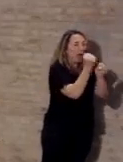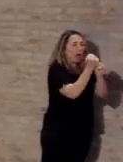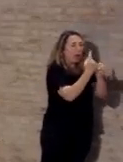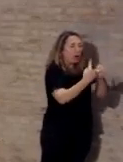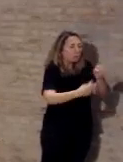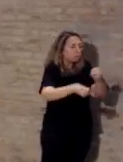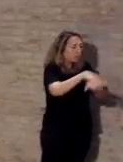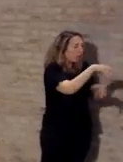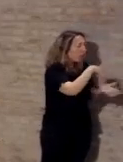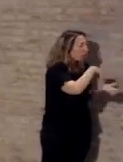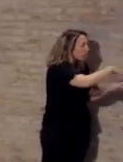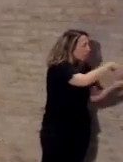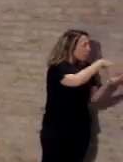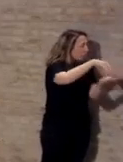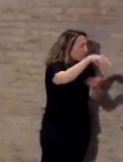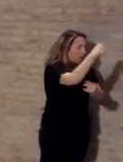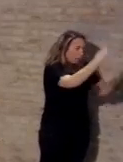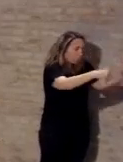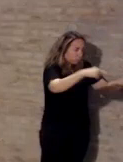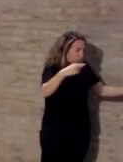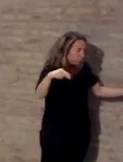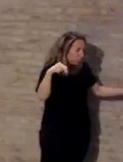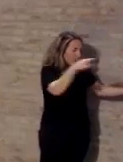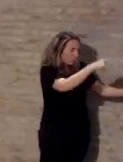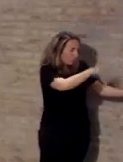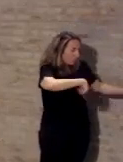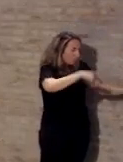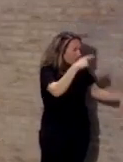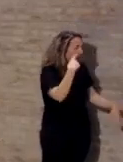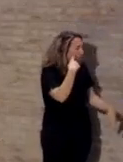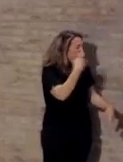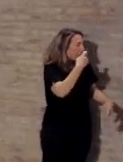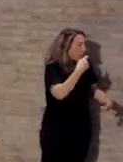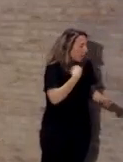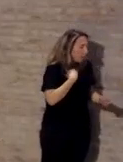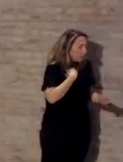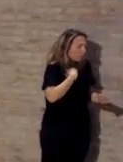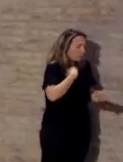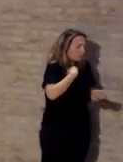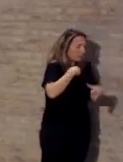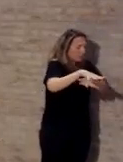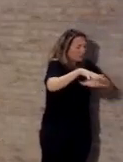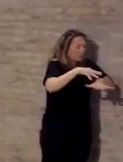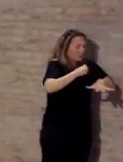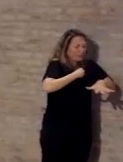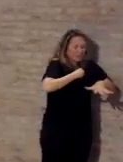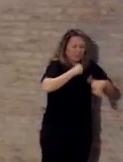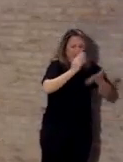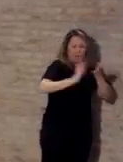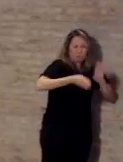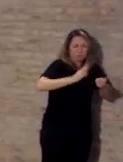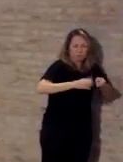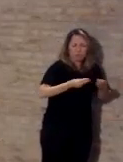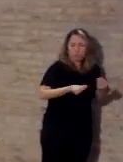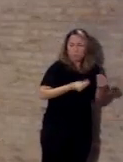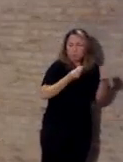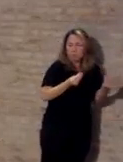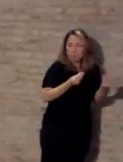en distintos lugares para que podamos darnos cuenta que estamos en una situación de violencia después de eso